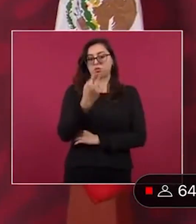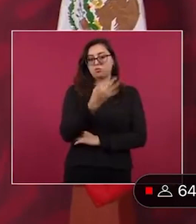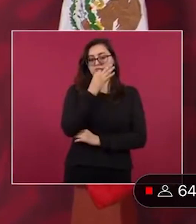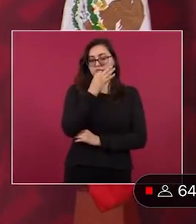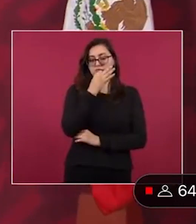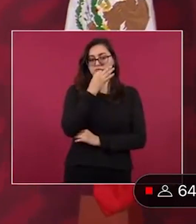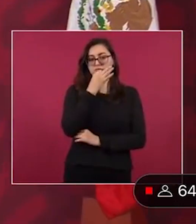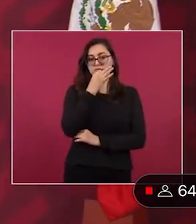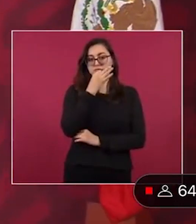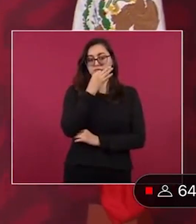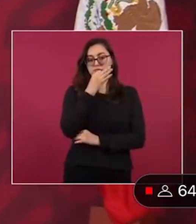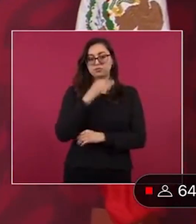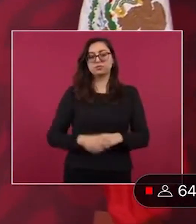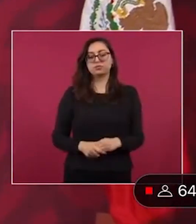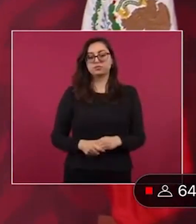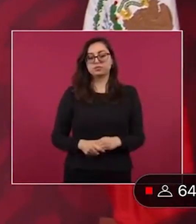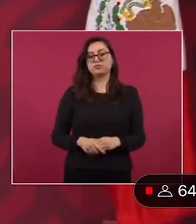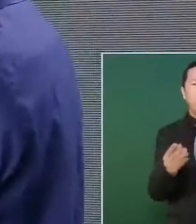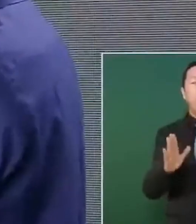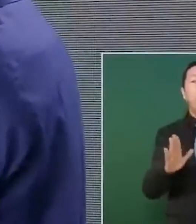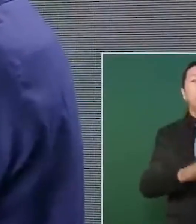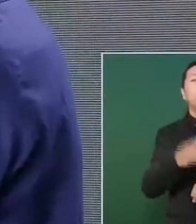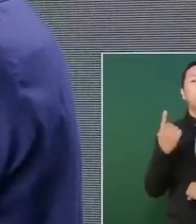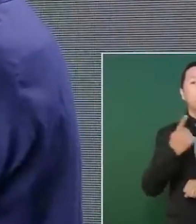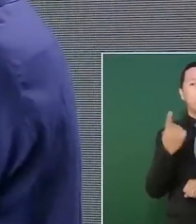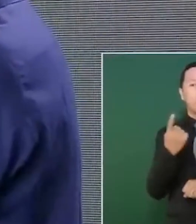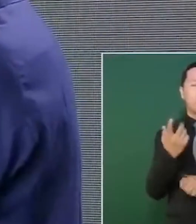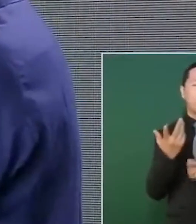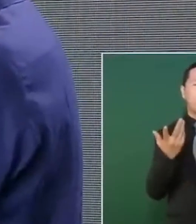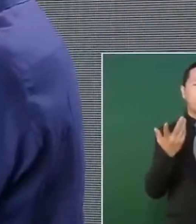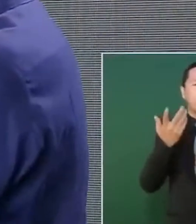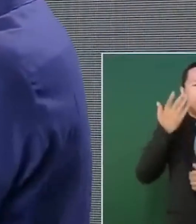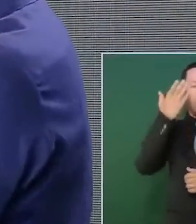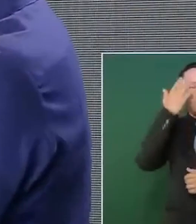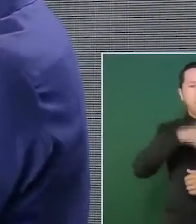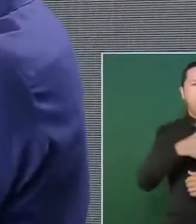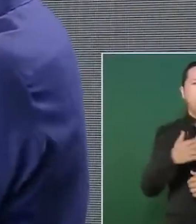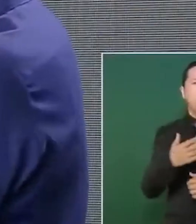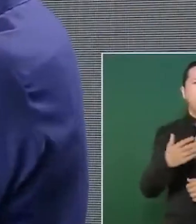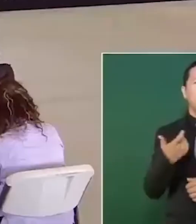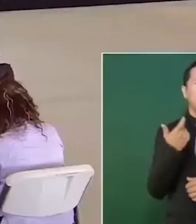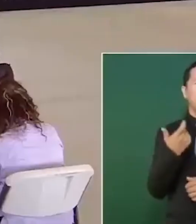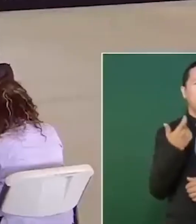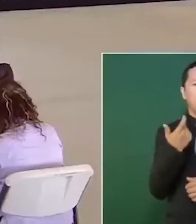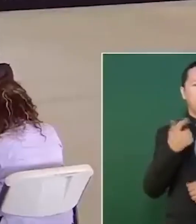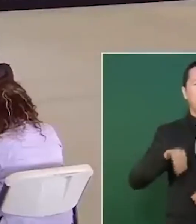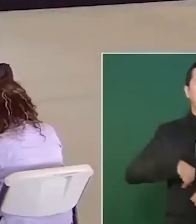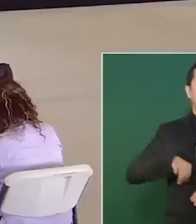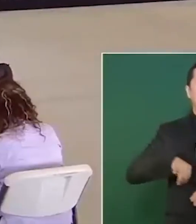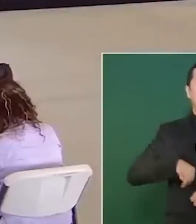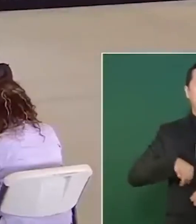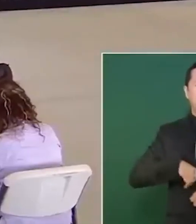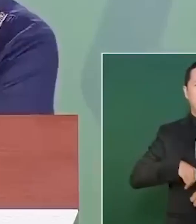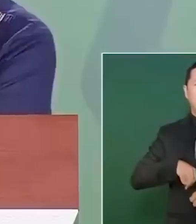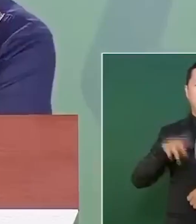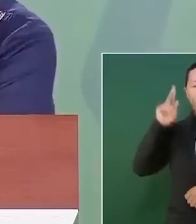7:51 a.m, procedentes de Lima, Perú. El presidente de México, López Obrador, también ha rechazado la destitución de Castillo, a